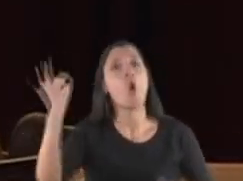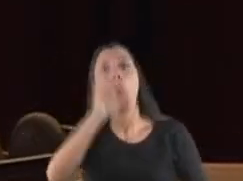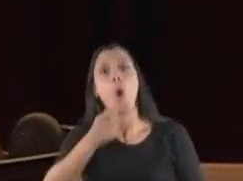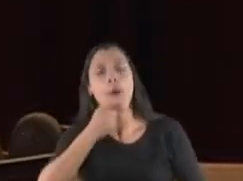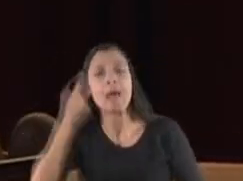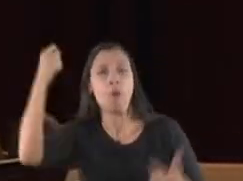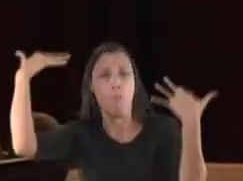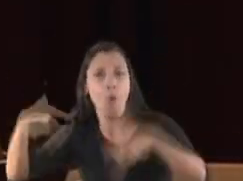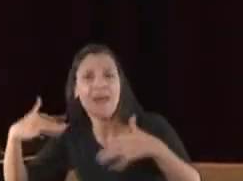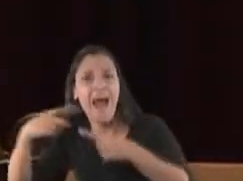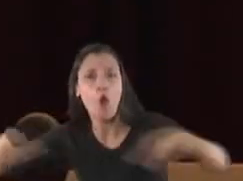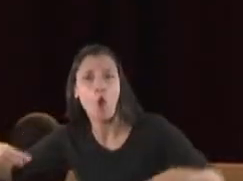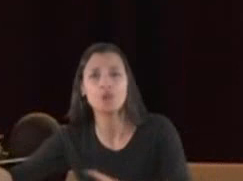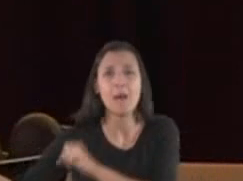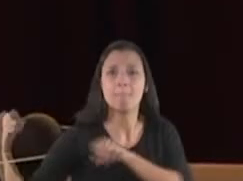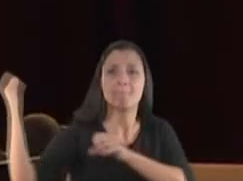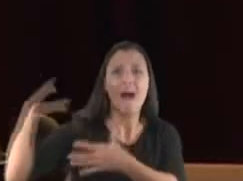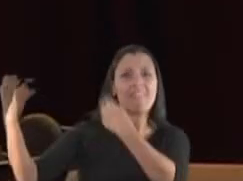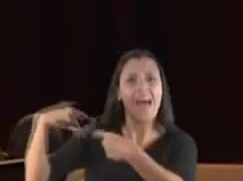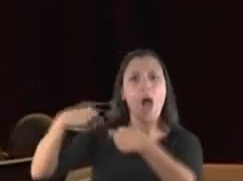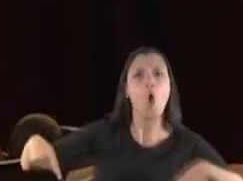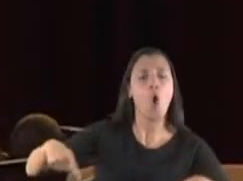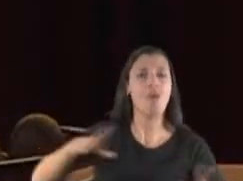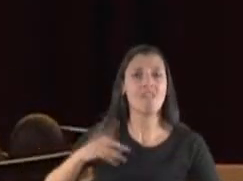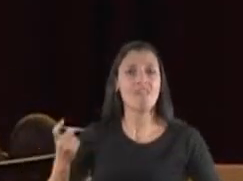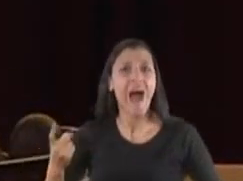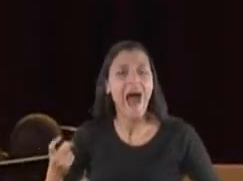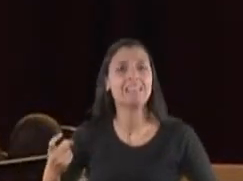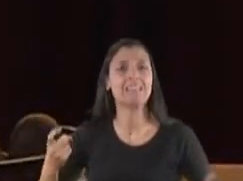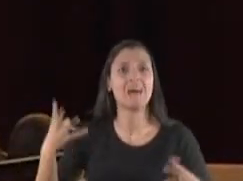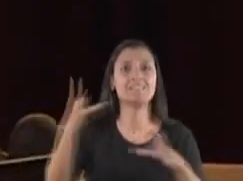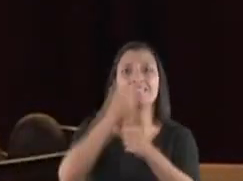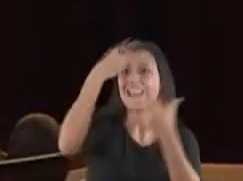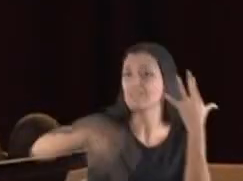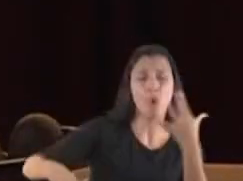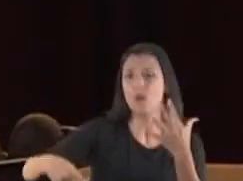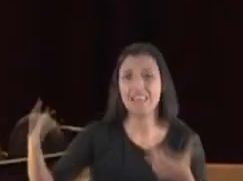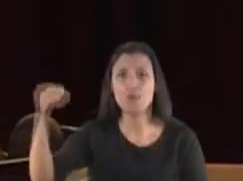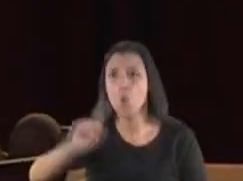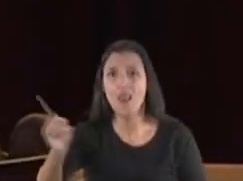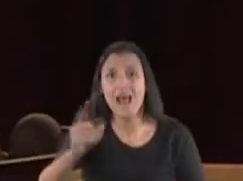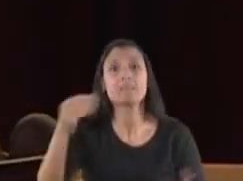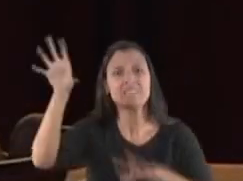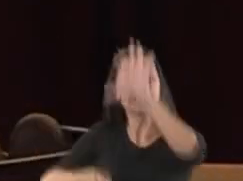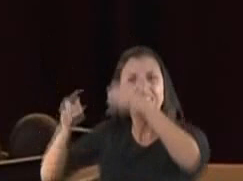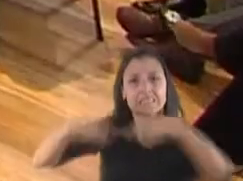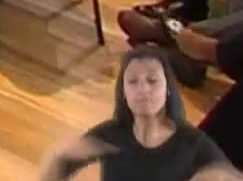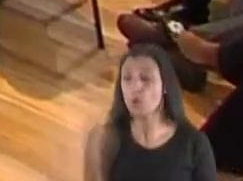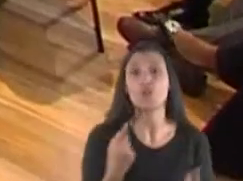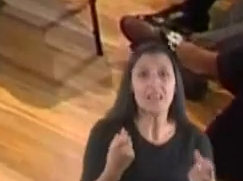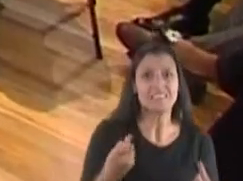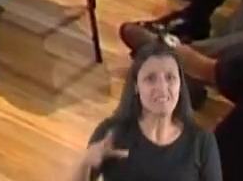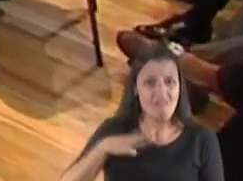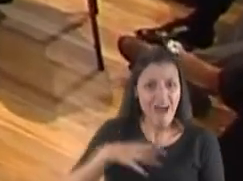estaban muy caros, o porque no había suficientes fletes para poder traer aquello que